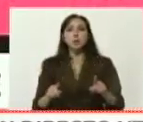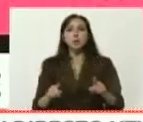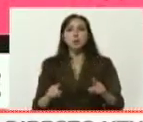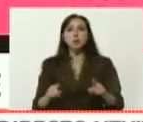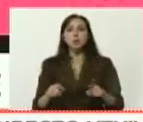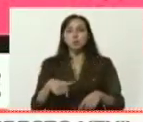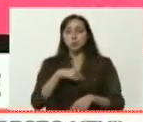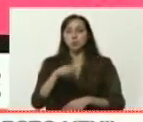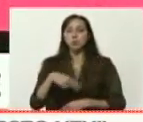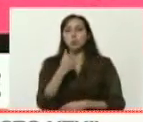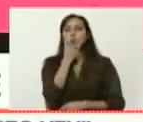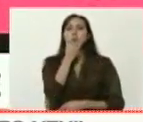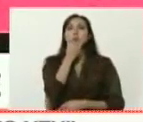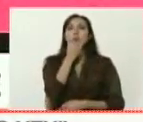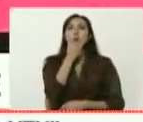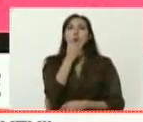equivocación